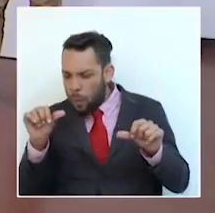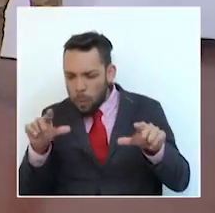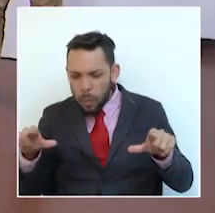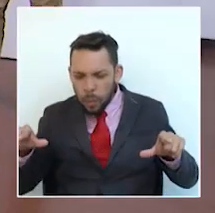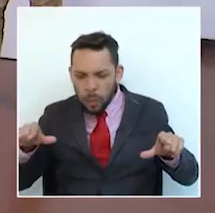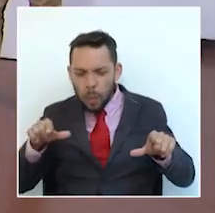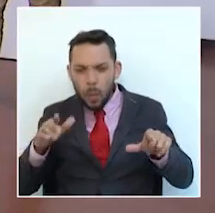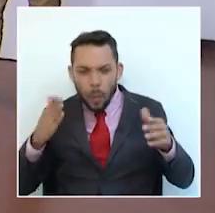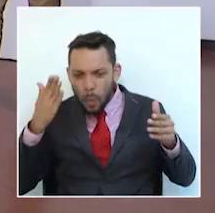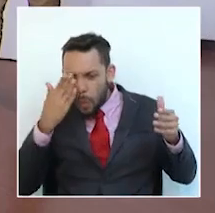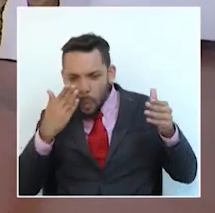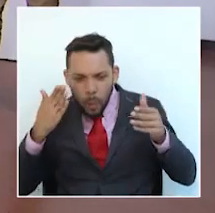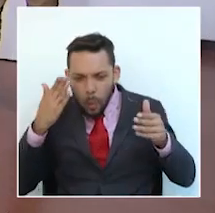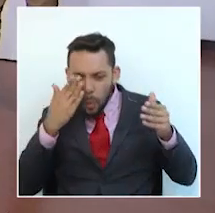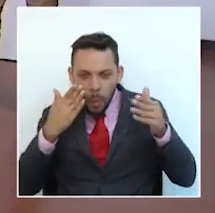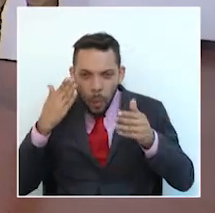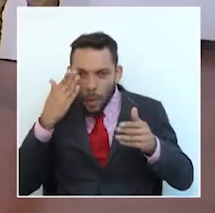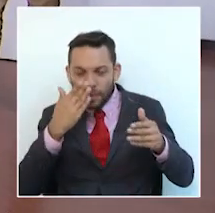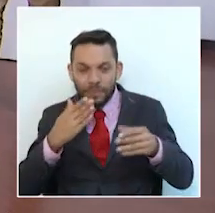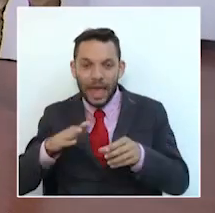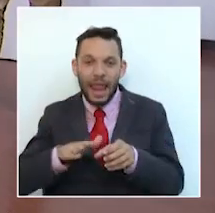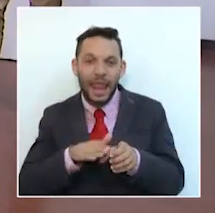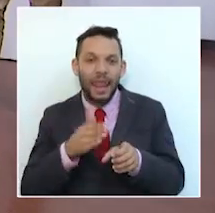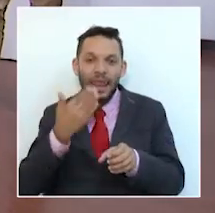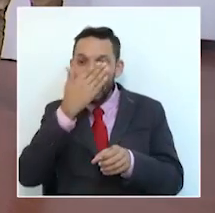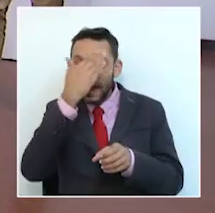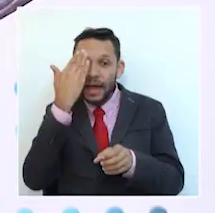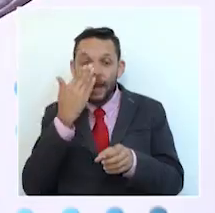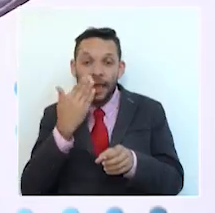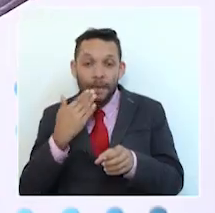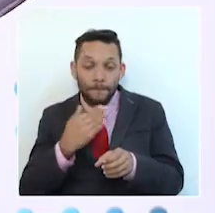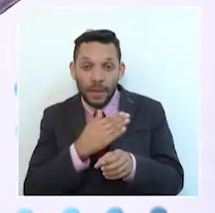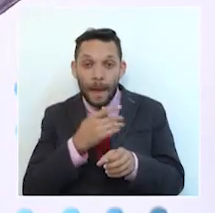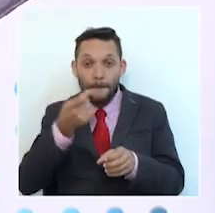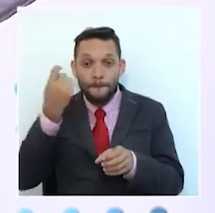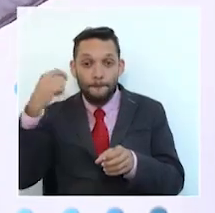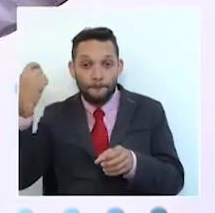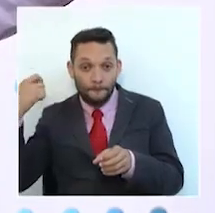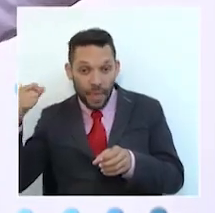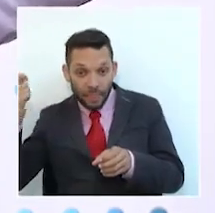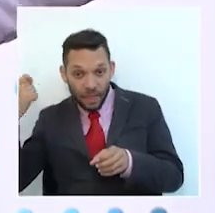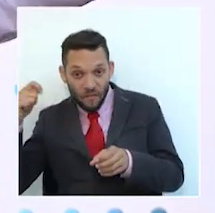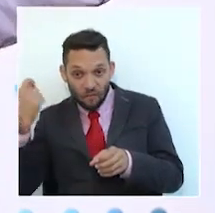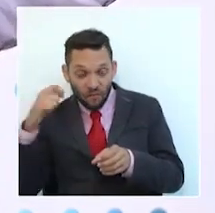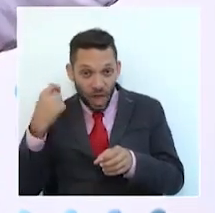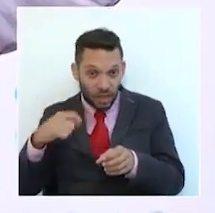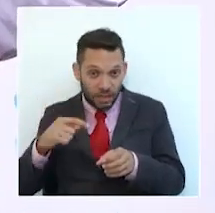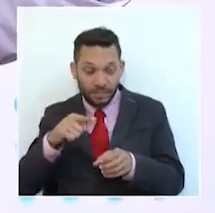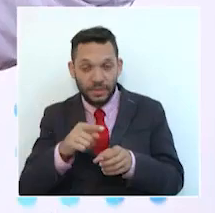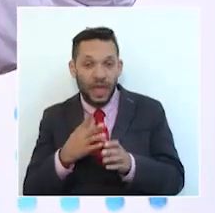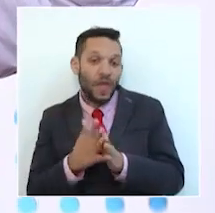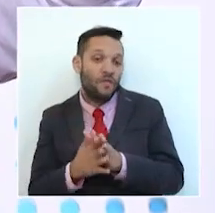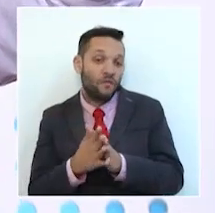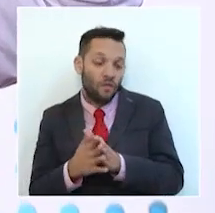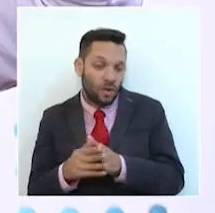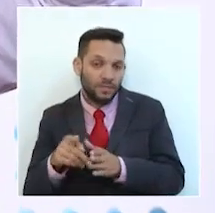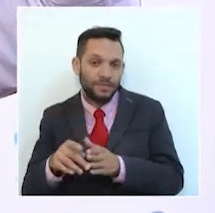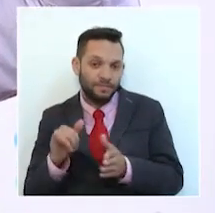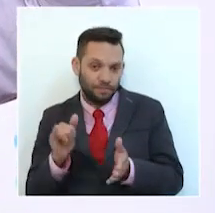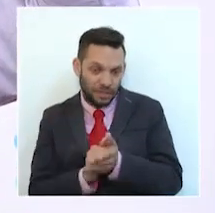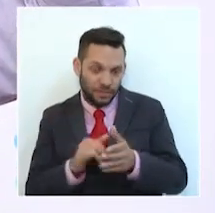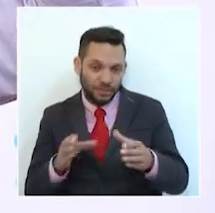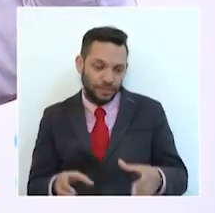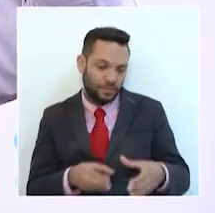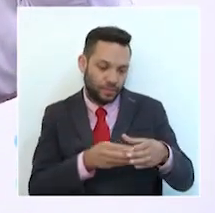a nivel internacional si todas estas cremas que ven ahí no es publicitario porque hay de todo donde estamos contando como la